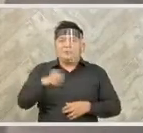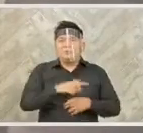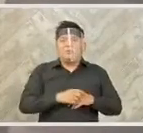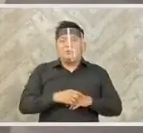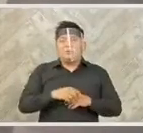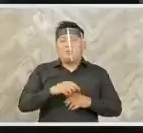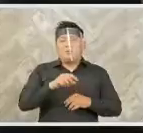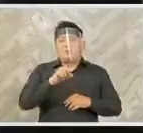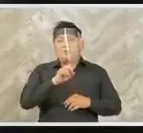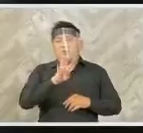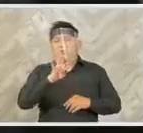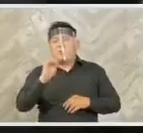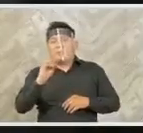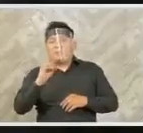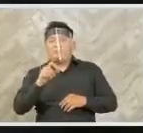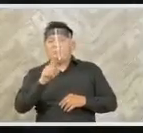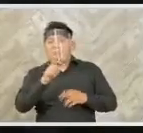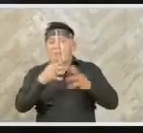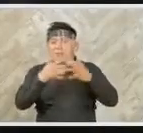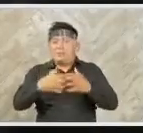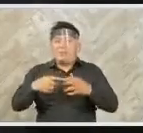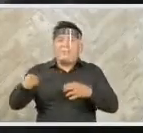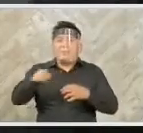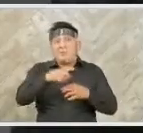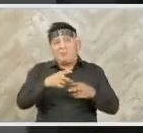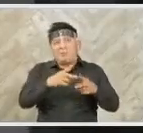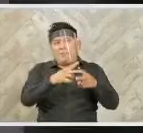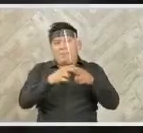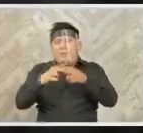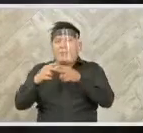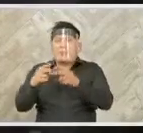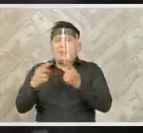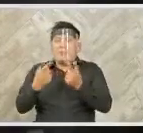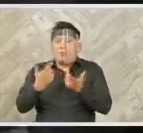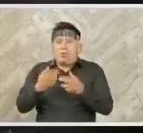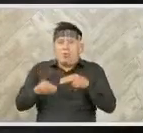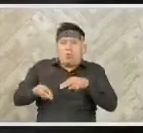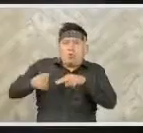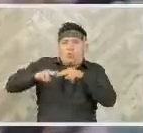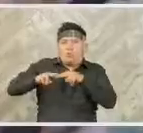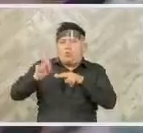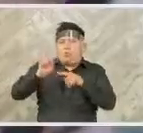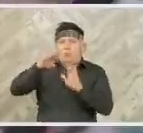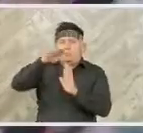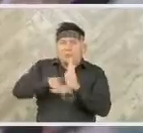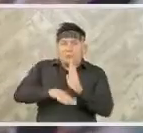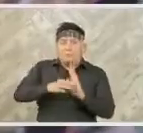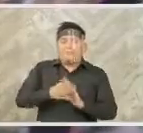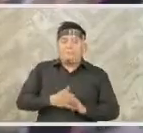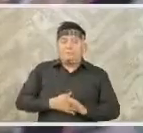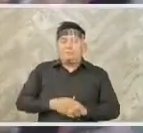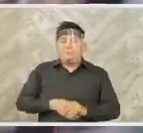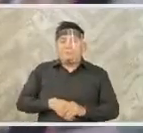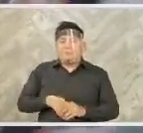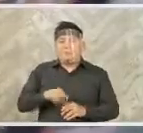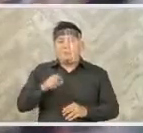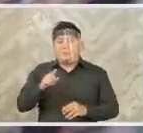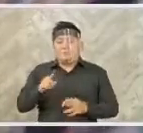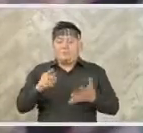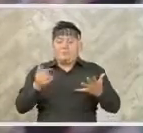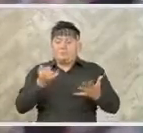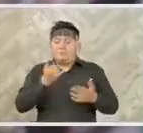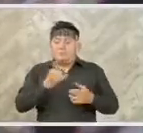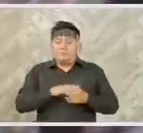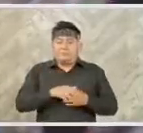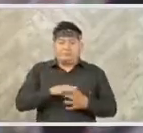pequeños empresarios que lograron el acceso a ese crédito a tasas muy baratas. Con el Fondo Nacional de Garantías, ahí lo que pasa es que